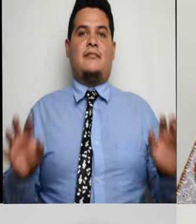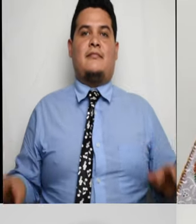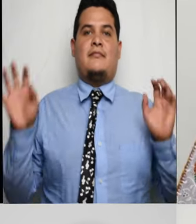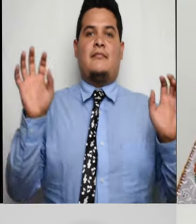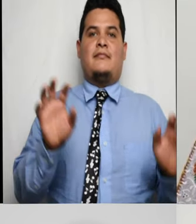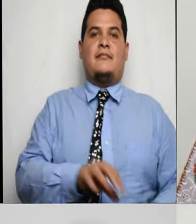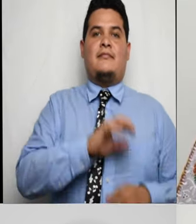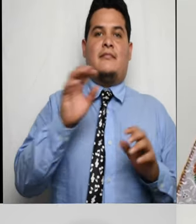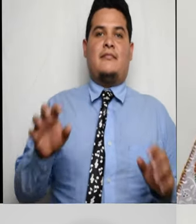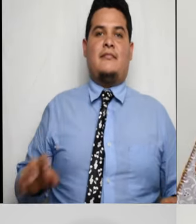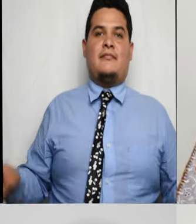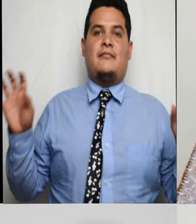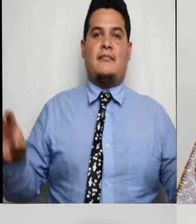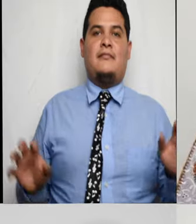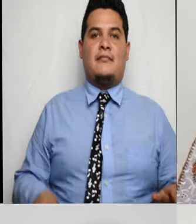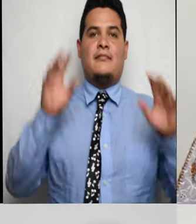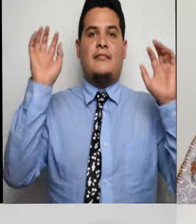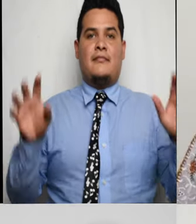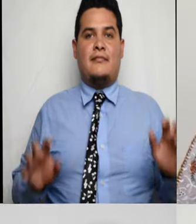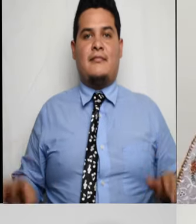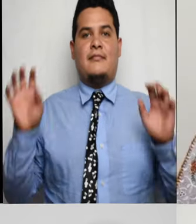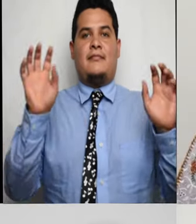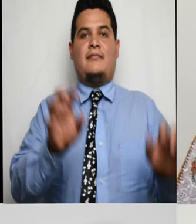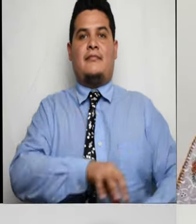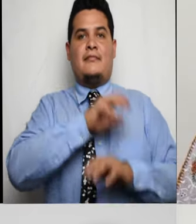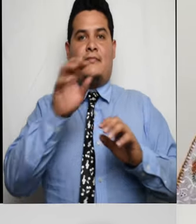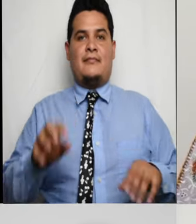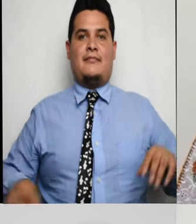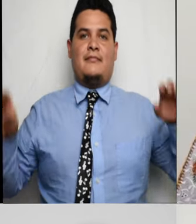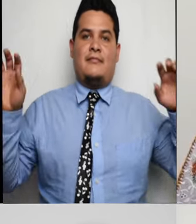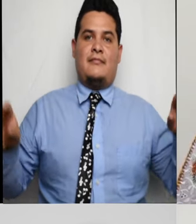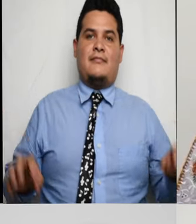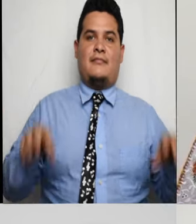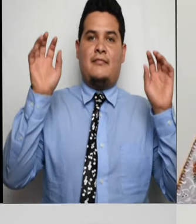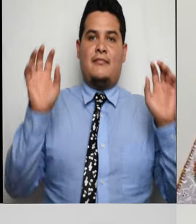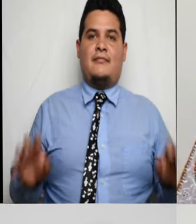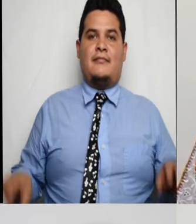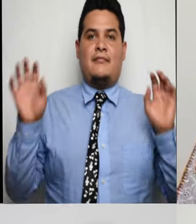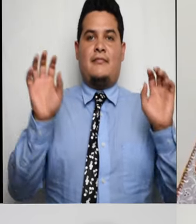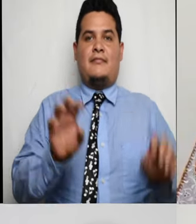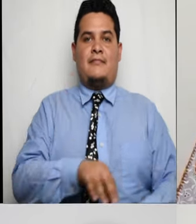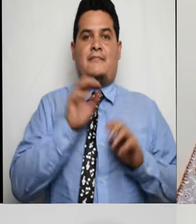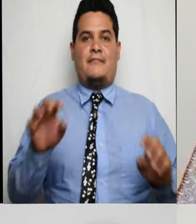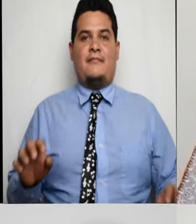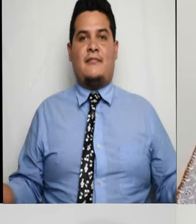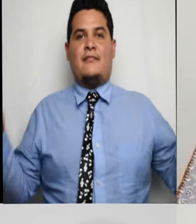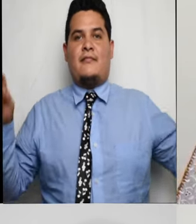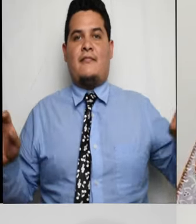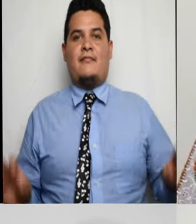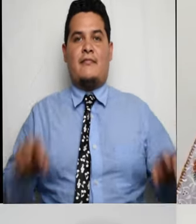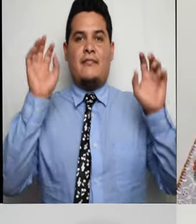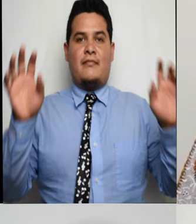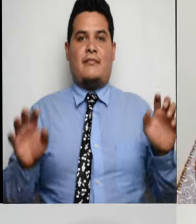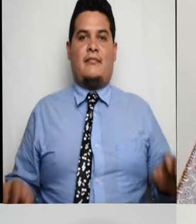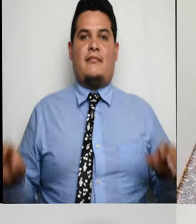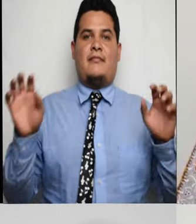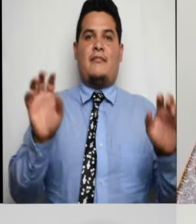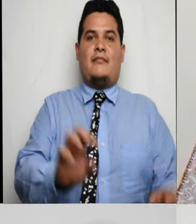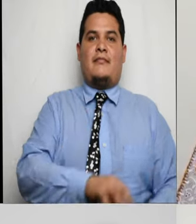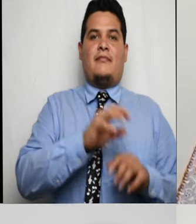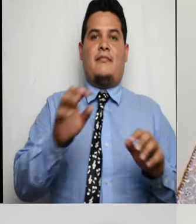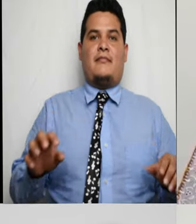hermosa bandera, a vencer o a morir llamará. Que